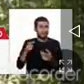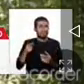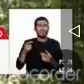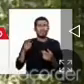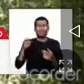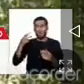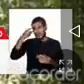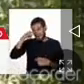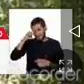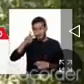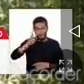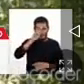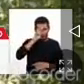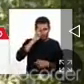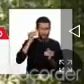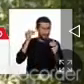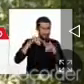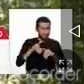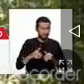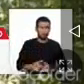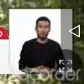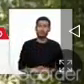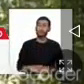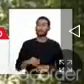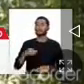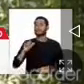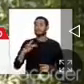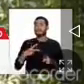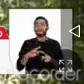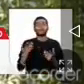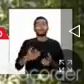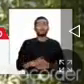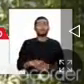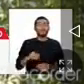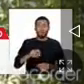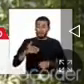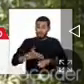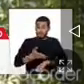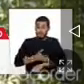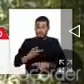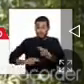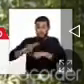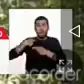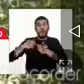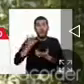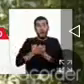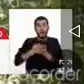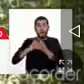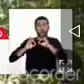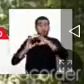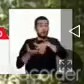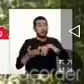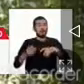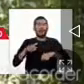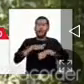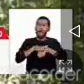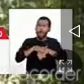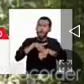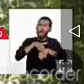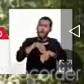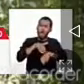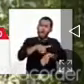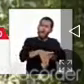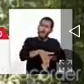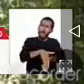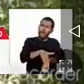efectos en México y en Perú. Segundo, porque la recuperación económica global ha sido particularmente lenta,